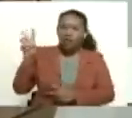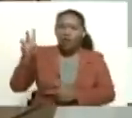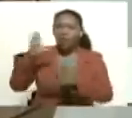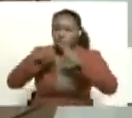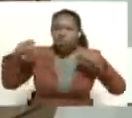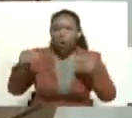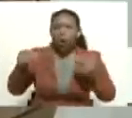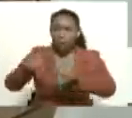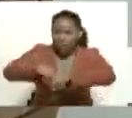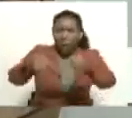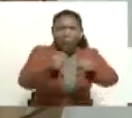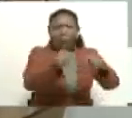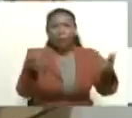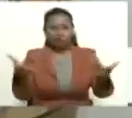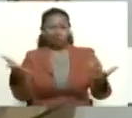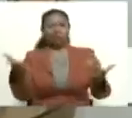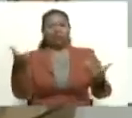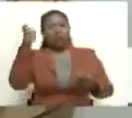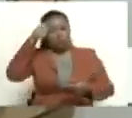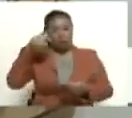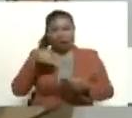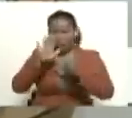salario. Hay que ser descarado.